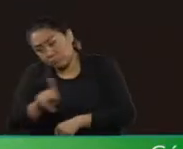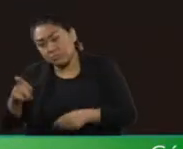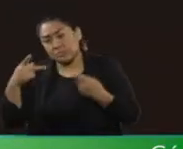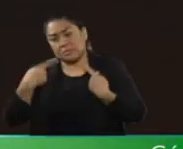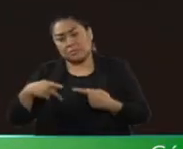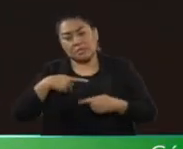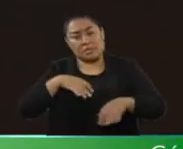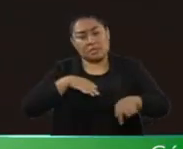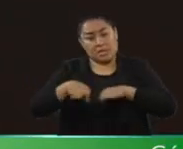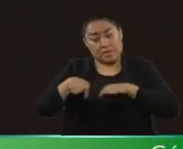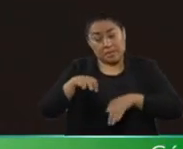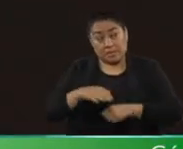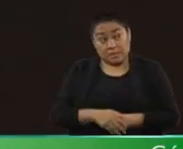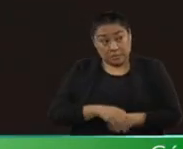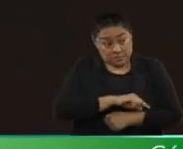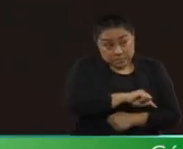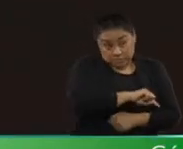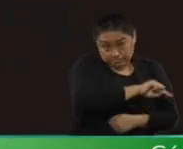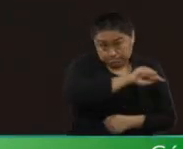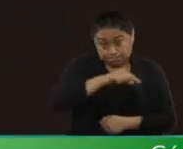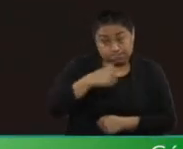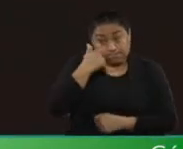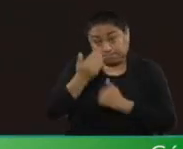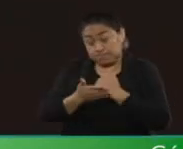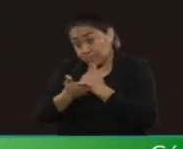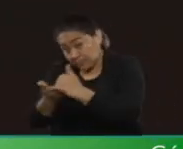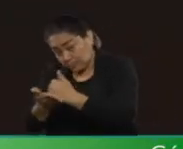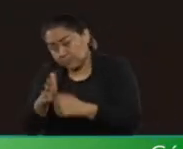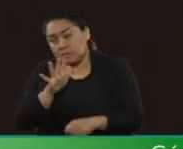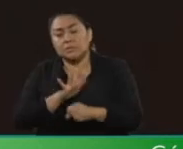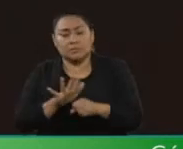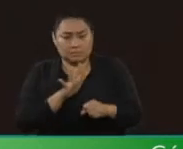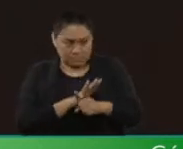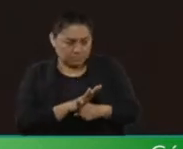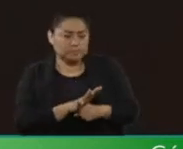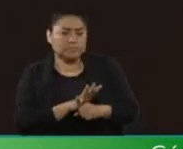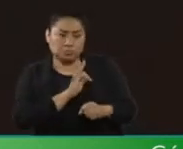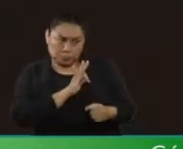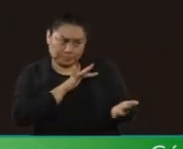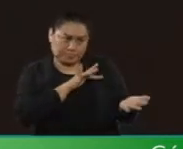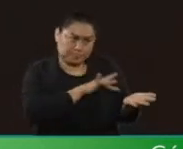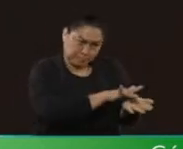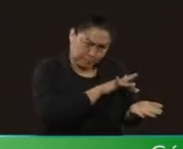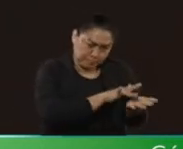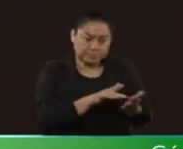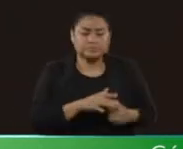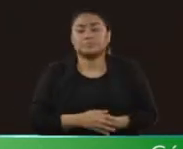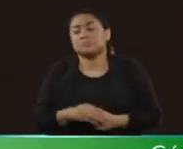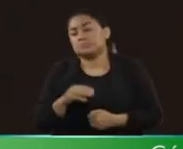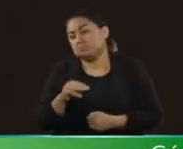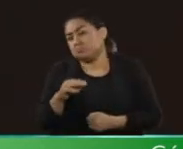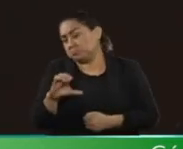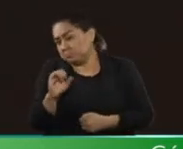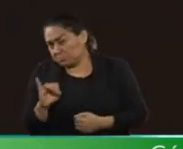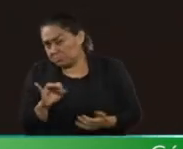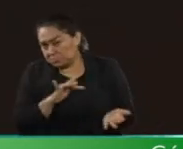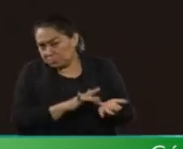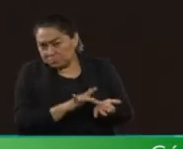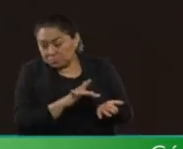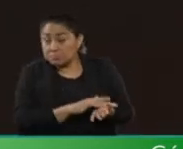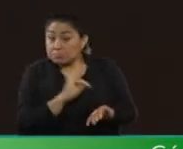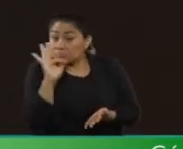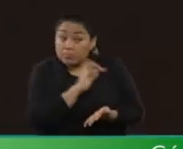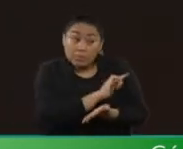quien quiera ayudarlos contará conmigo y con movimiento ciudadano si la iniciativa es buena